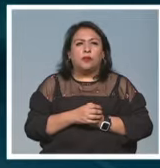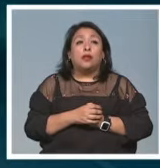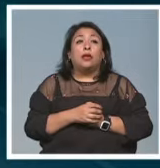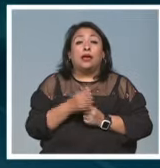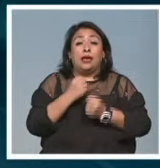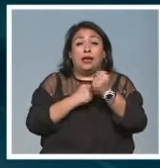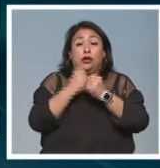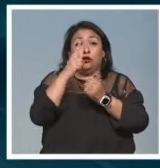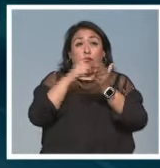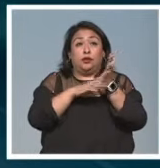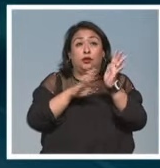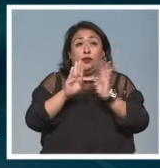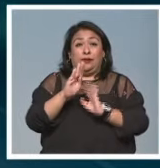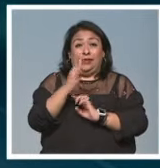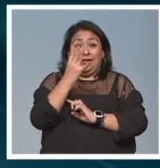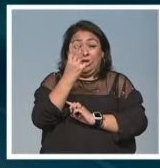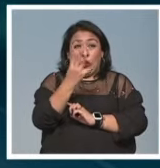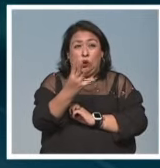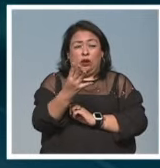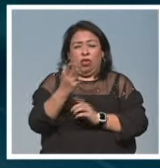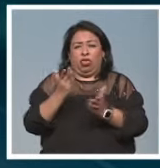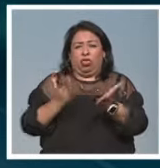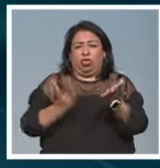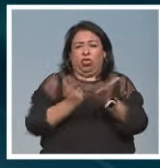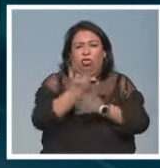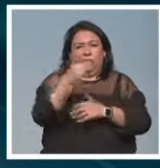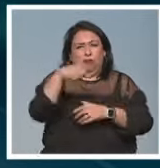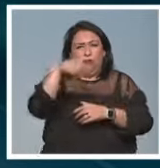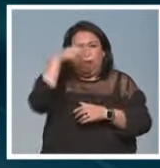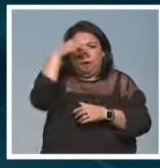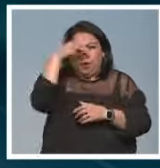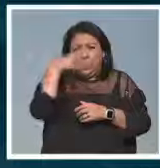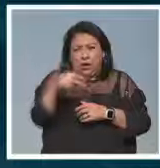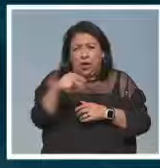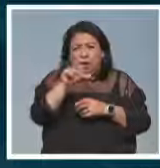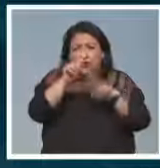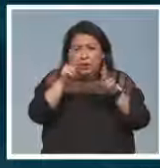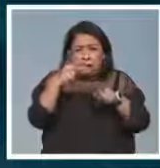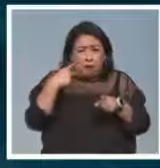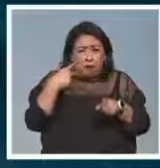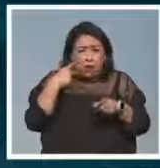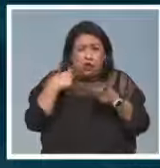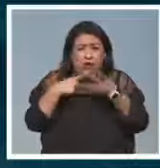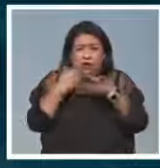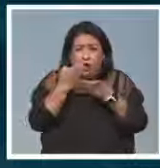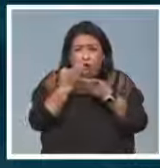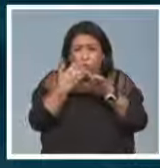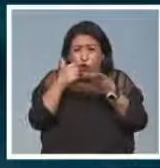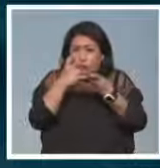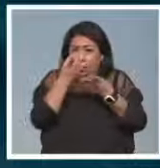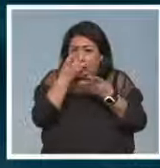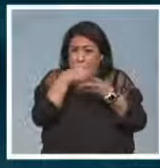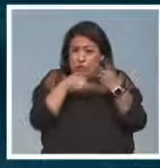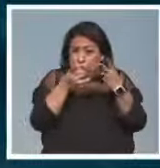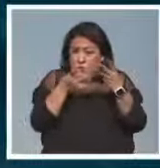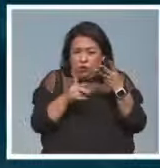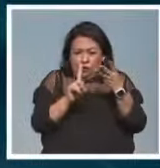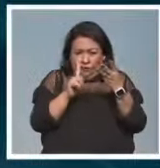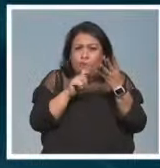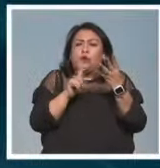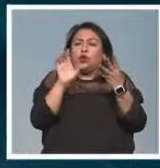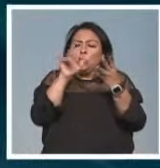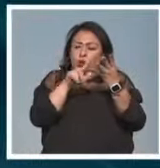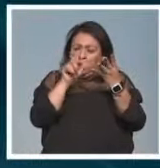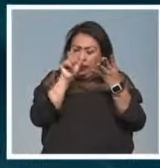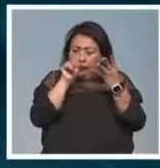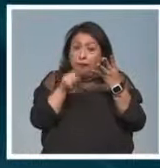El año 1994 fue transgresor para México, no solo en materia política, económica y social, también en el ámbito